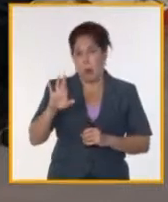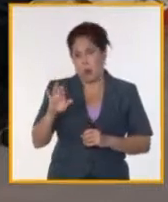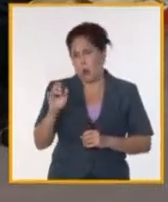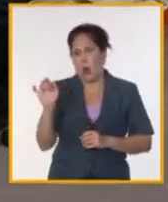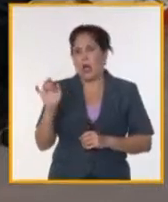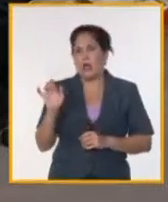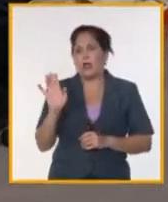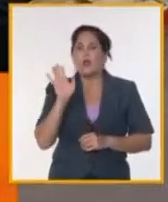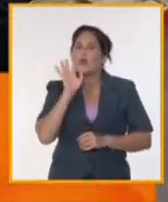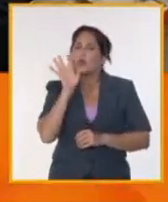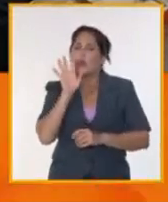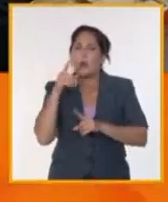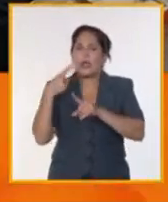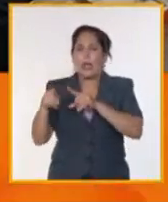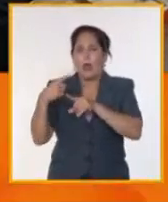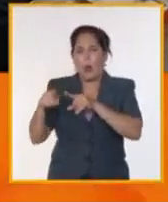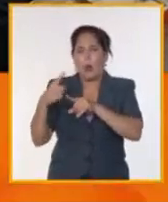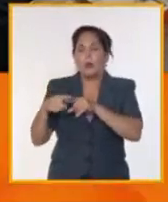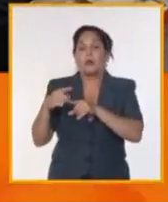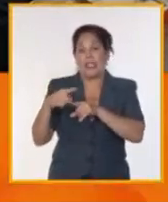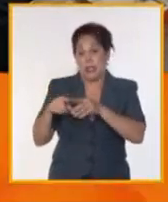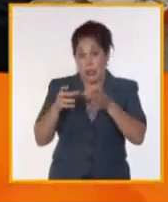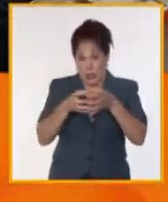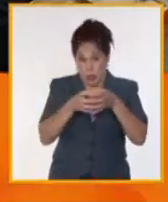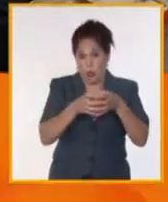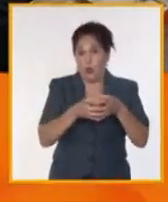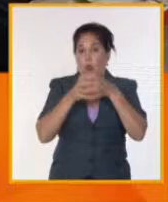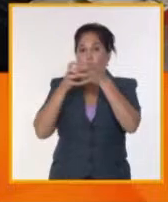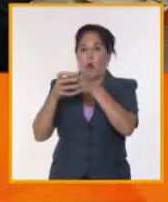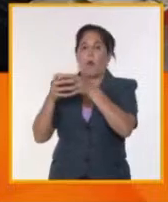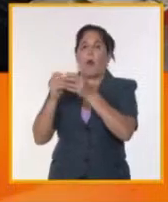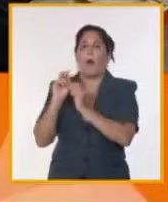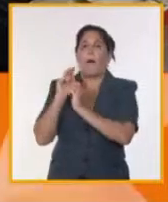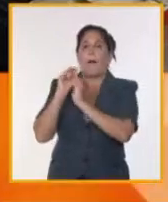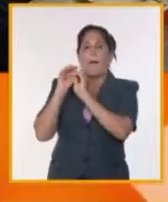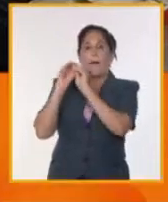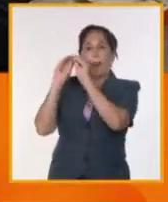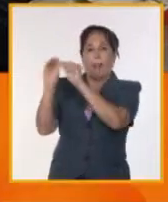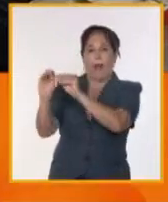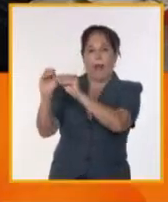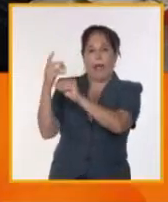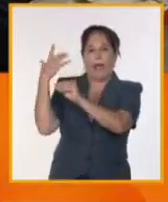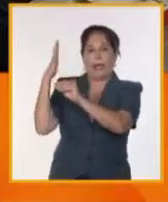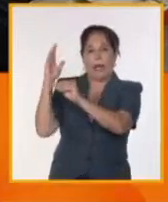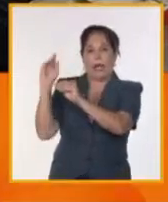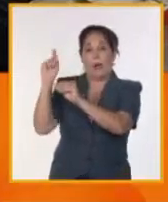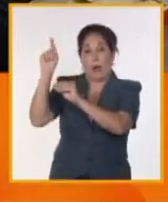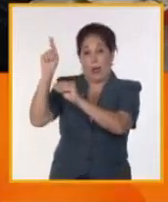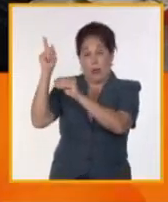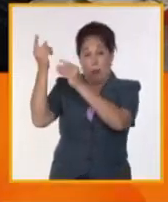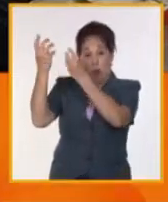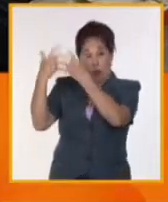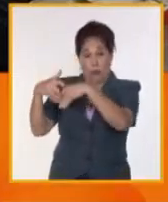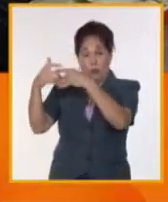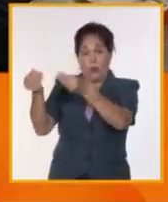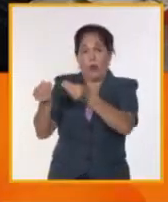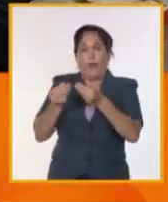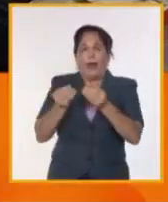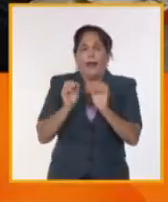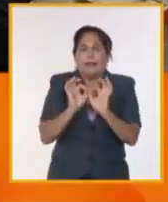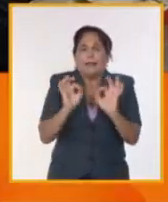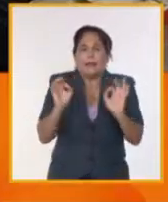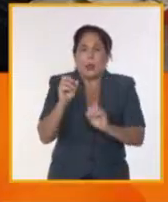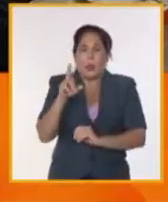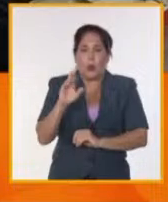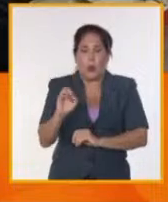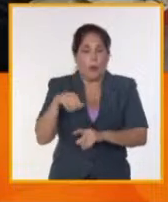se procesa en el extranjero para poder alcanzar esa pureza, porque nosotros no tenemos la tecnología. Y después está el problema de que el